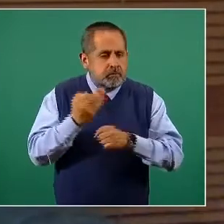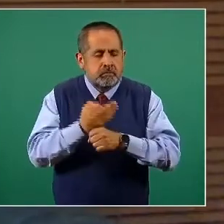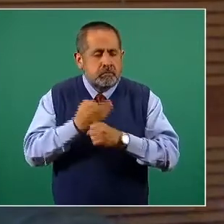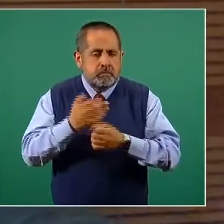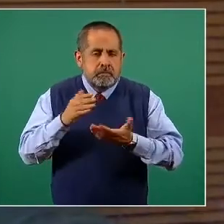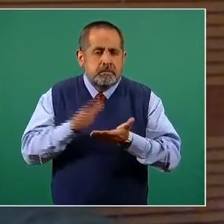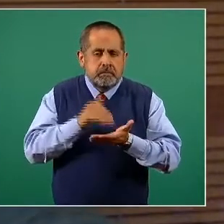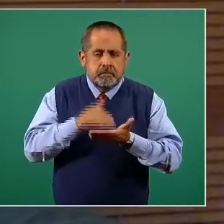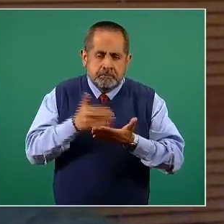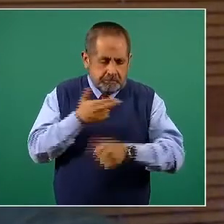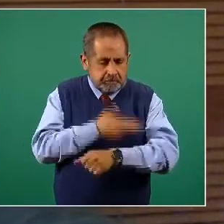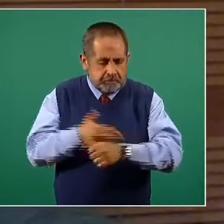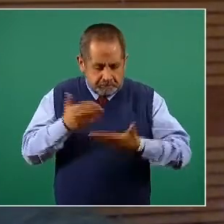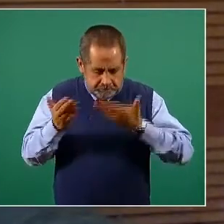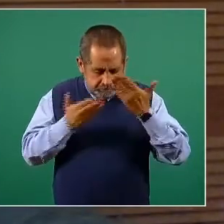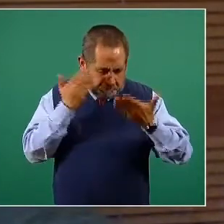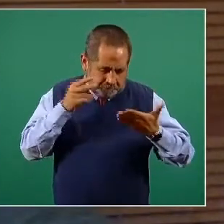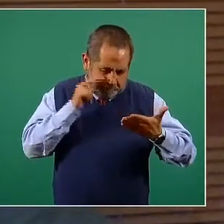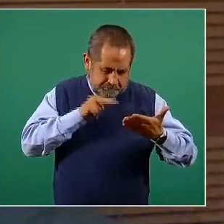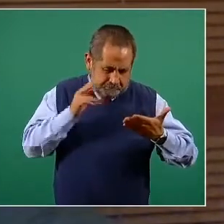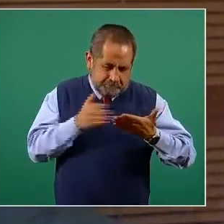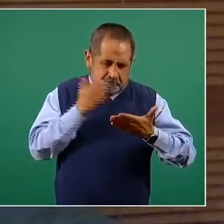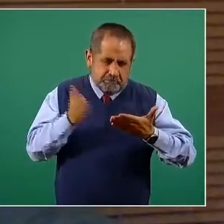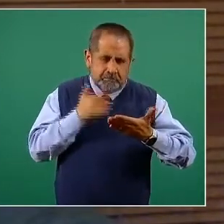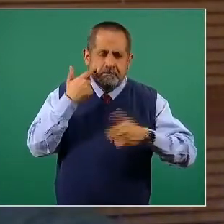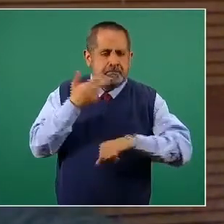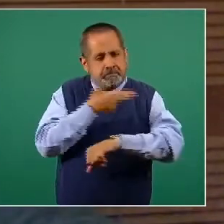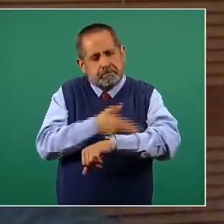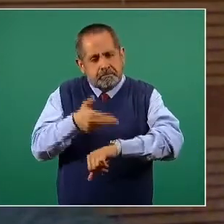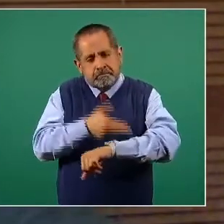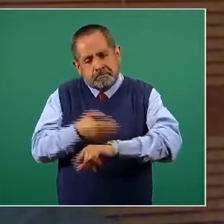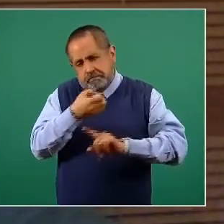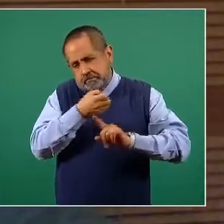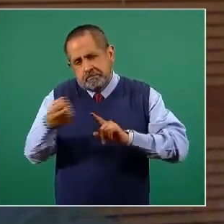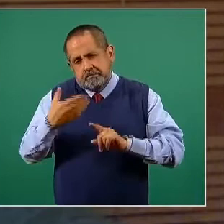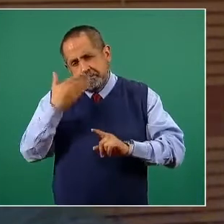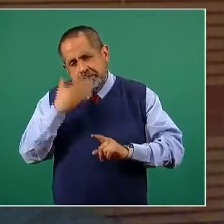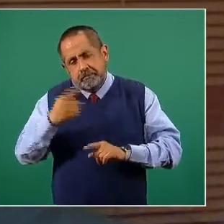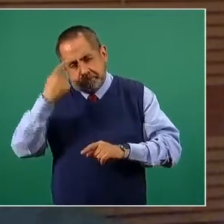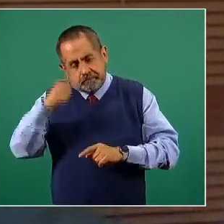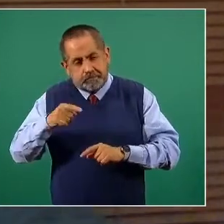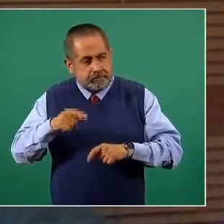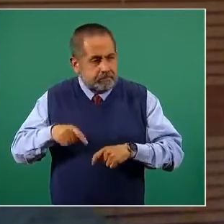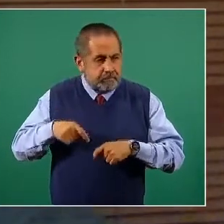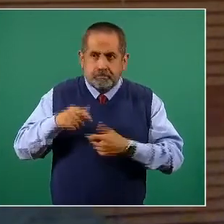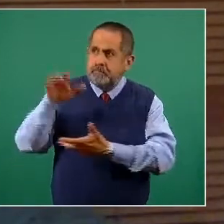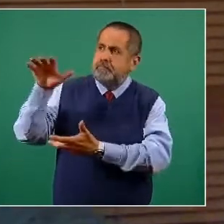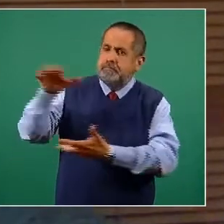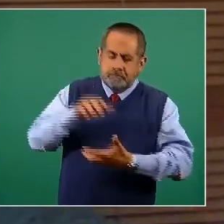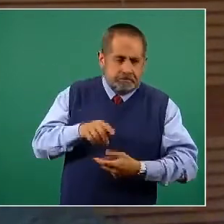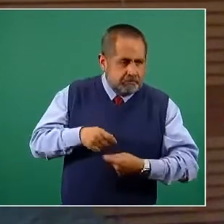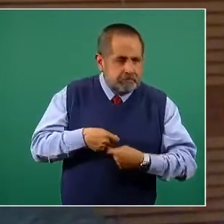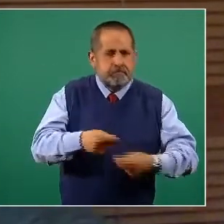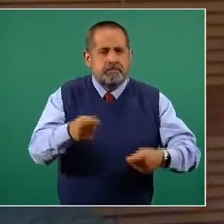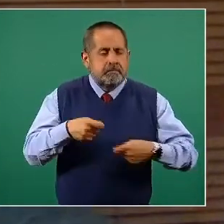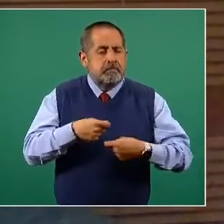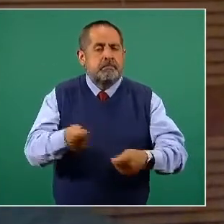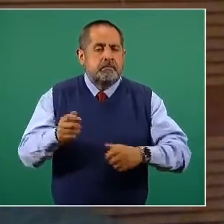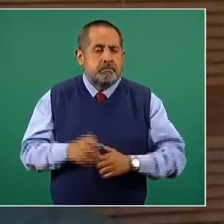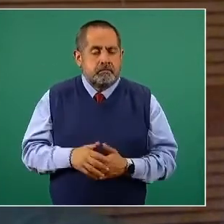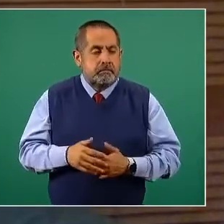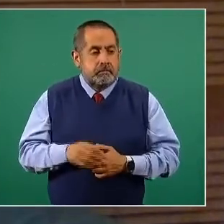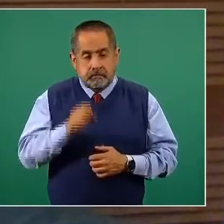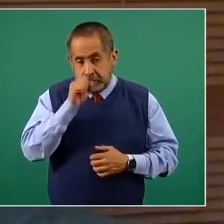documental de los diferentes pasos para poder importar estas vacunas, y